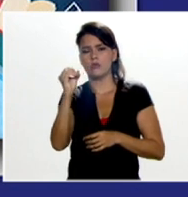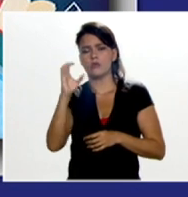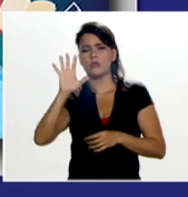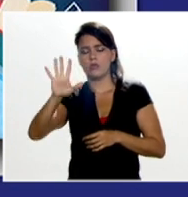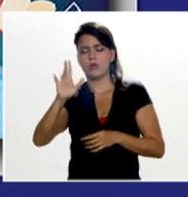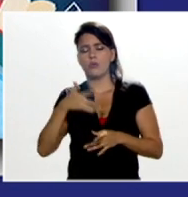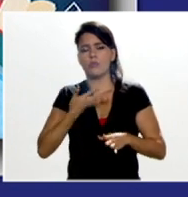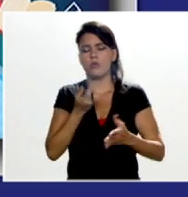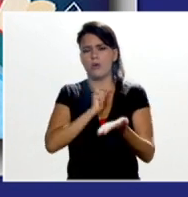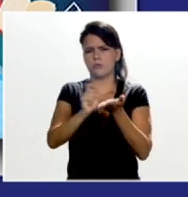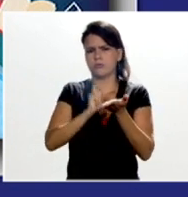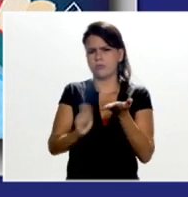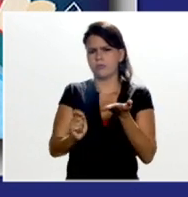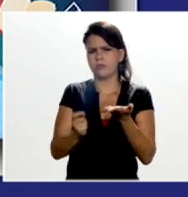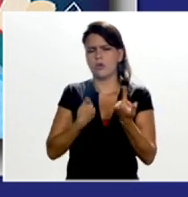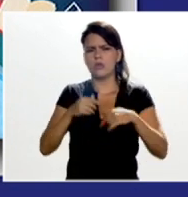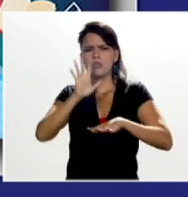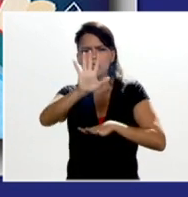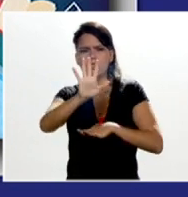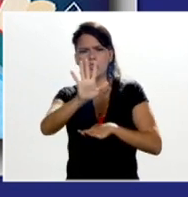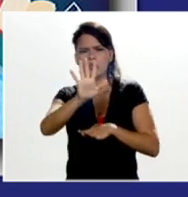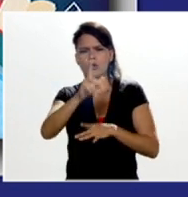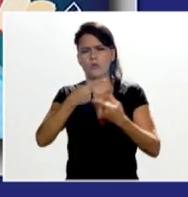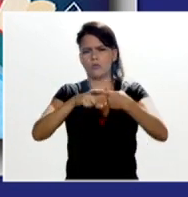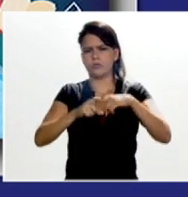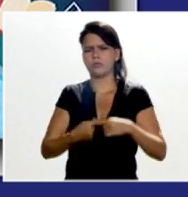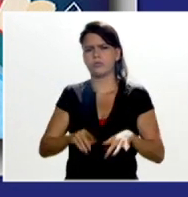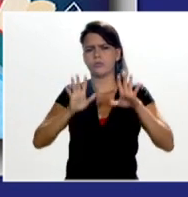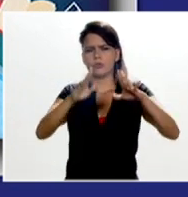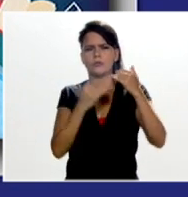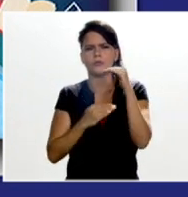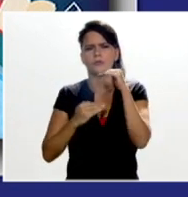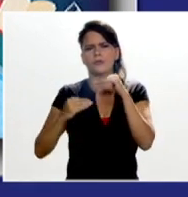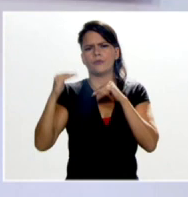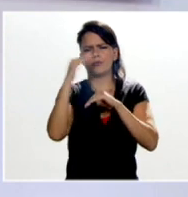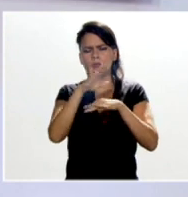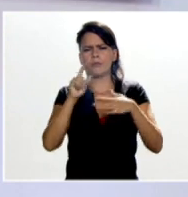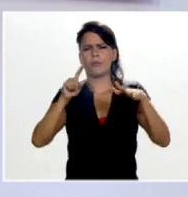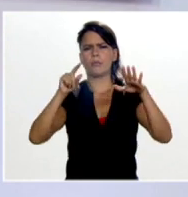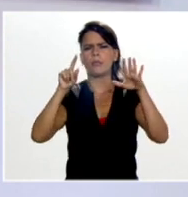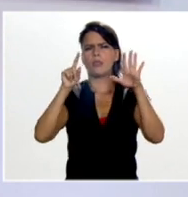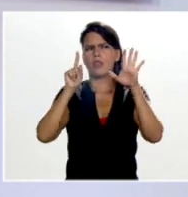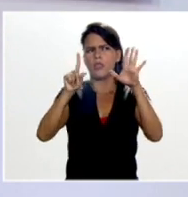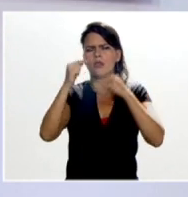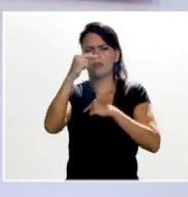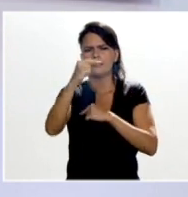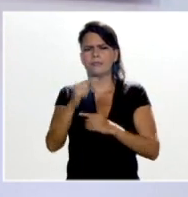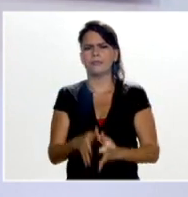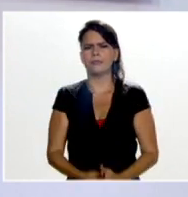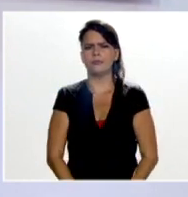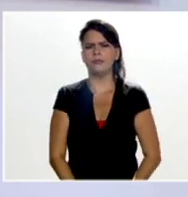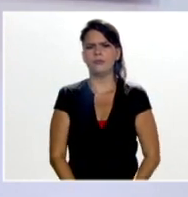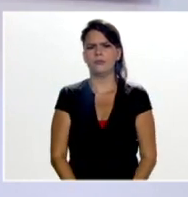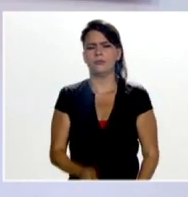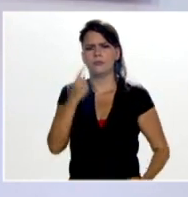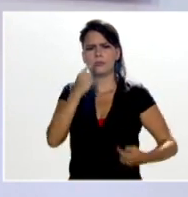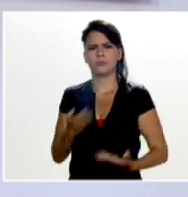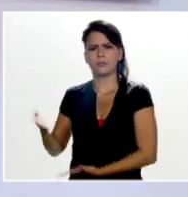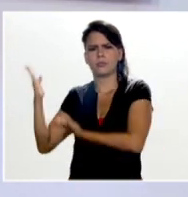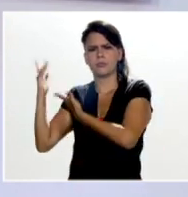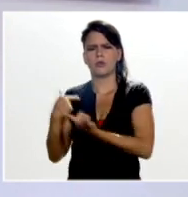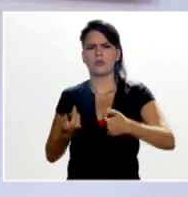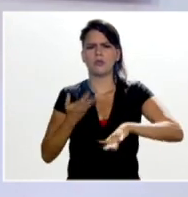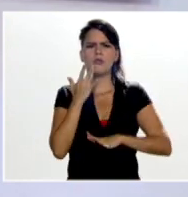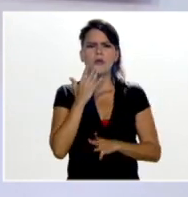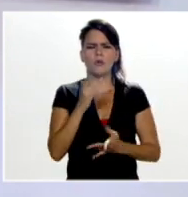0,000005 puede escribirse como 5 por 10 a la menos 6. Por aquí observamos ya algo en estos ejemplos,